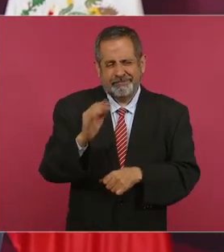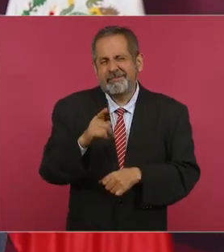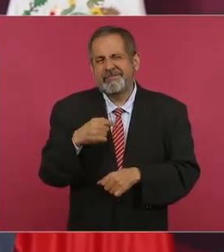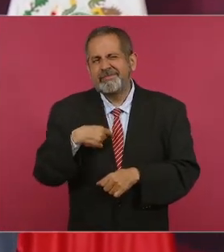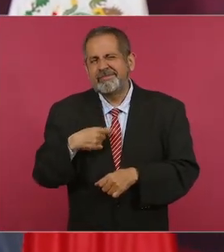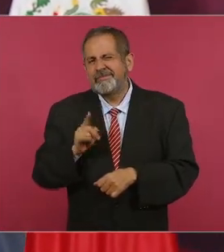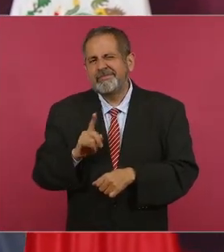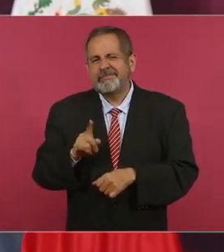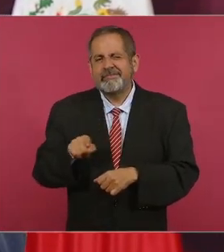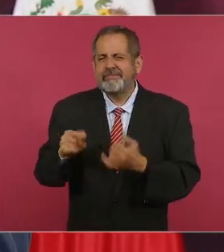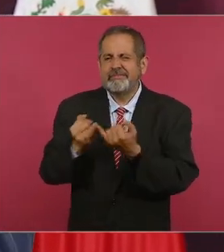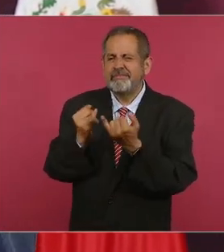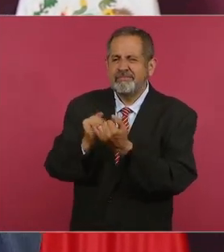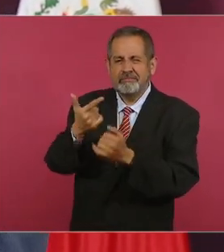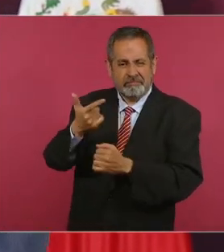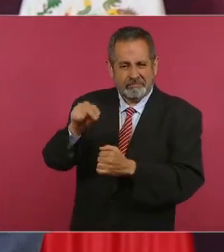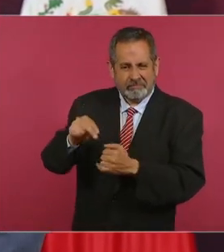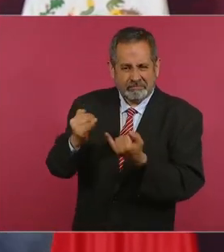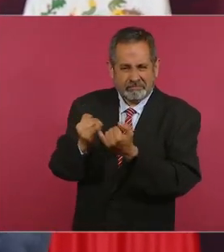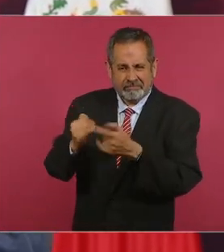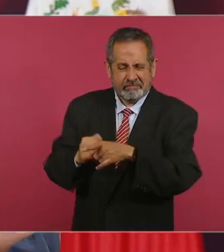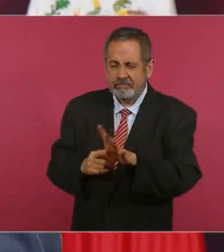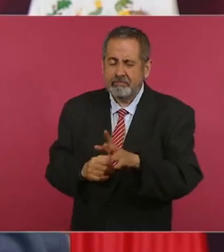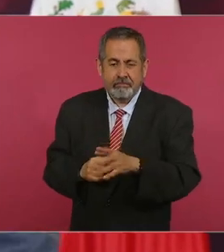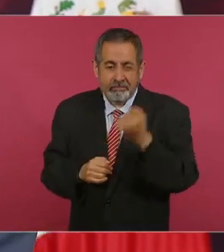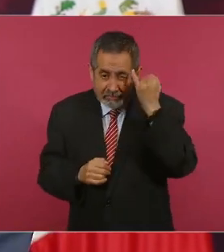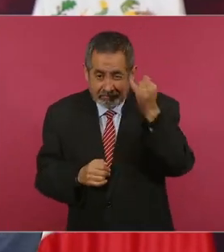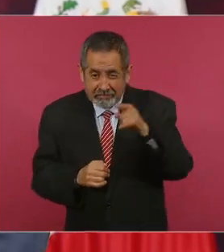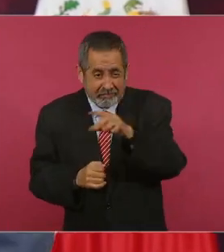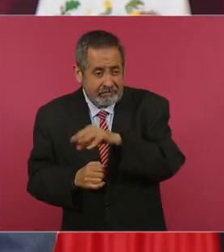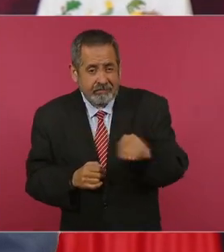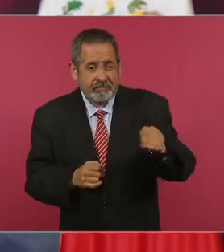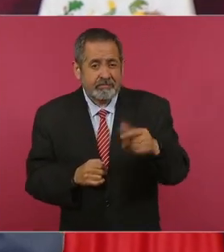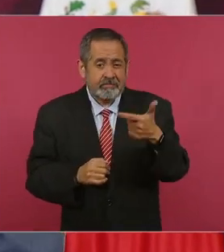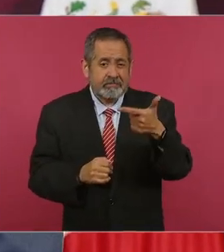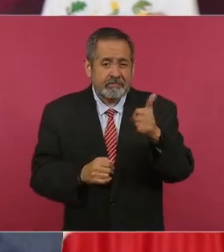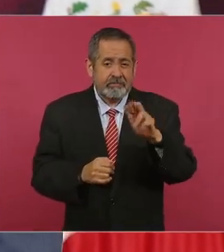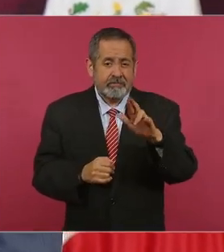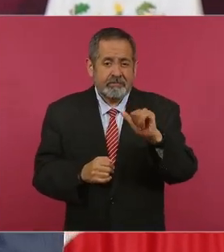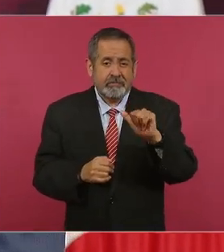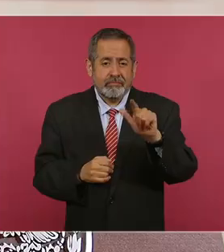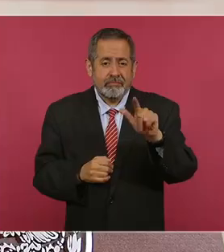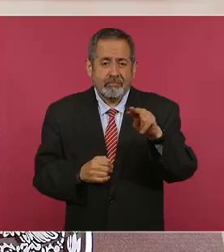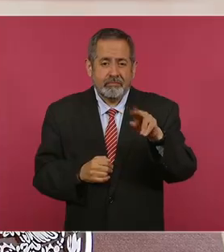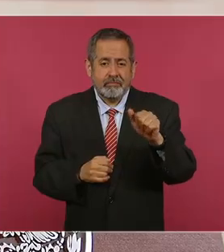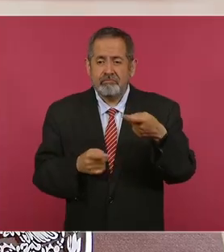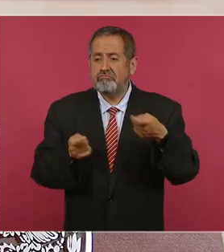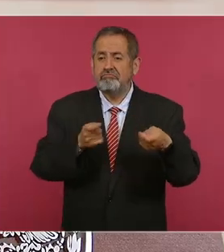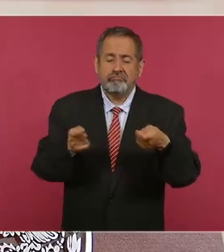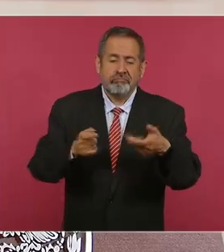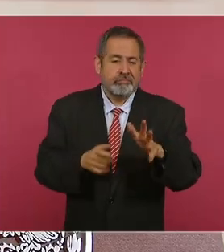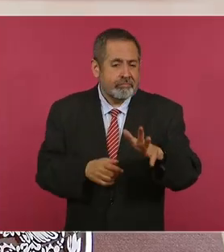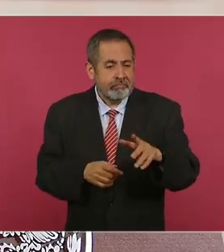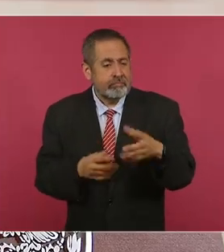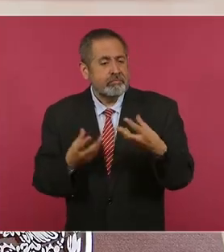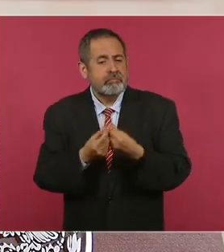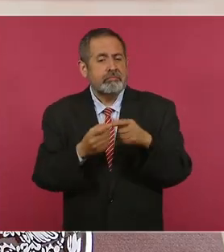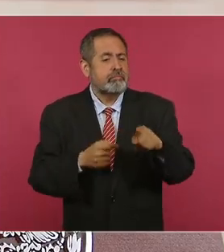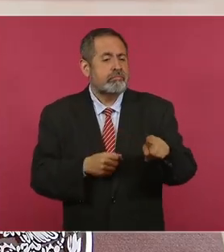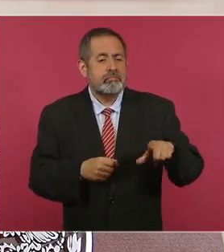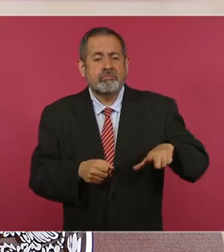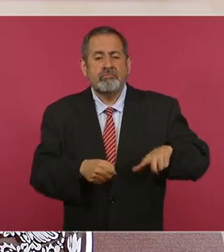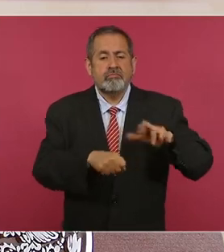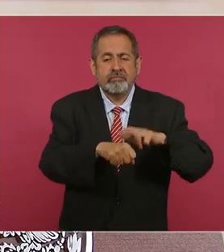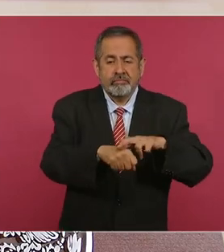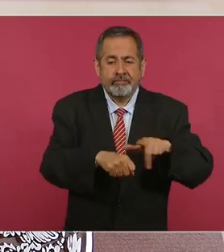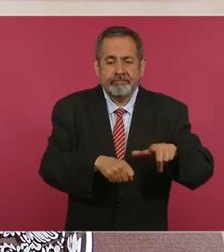que se imagina quedó en manos de García Luna y en manos de